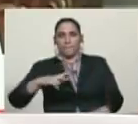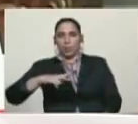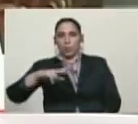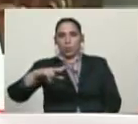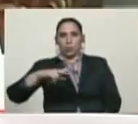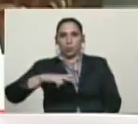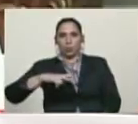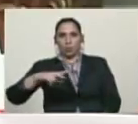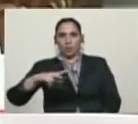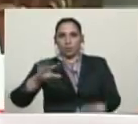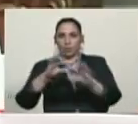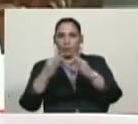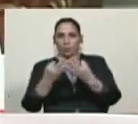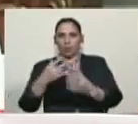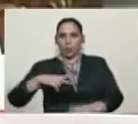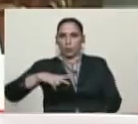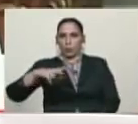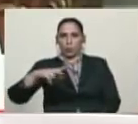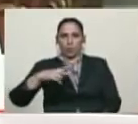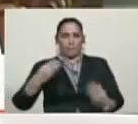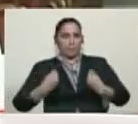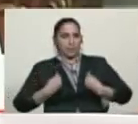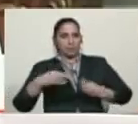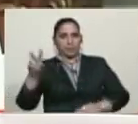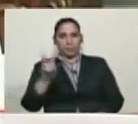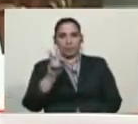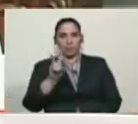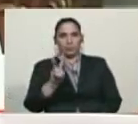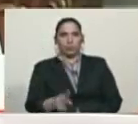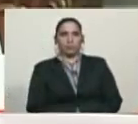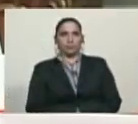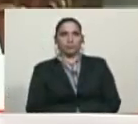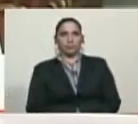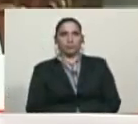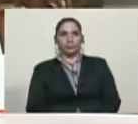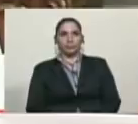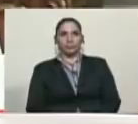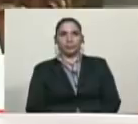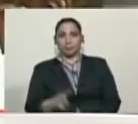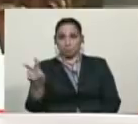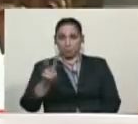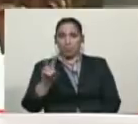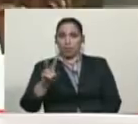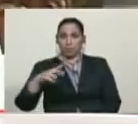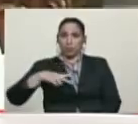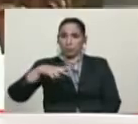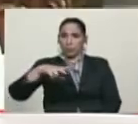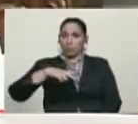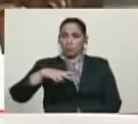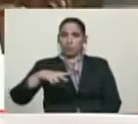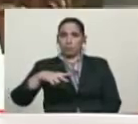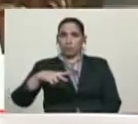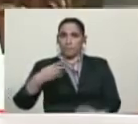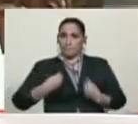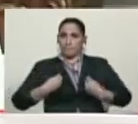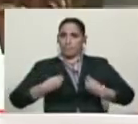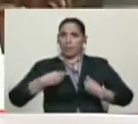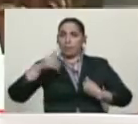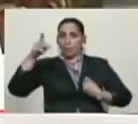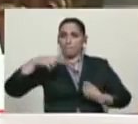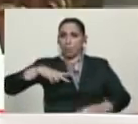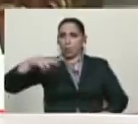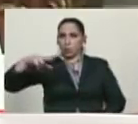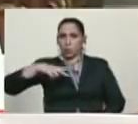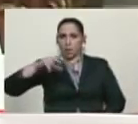portugueses y portuguesas que viven en venezuela y venezolanos portugueses que viven en madeira también bastantes hay